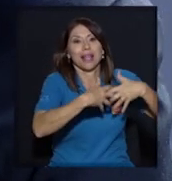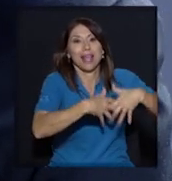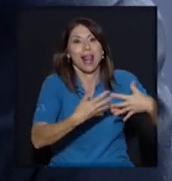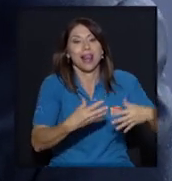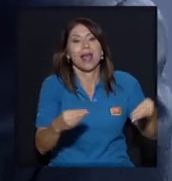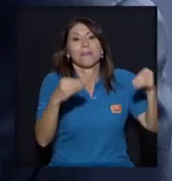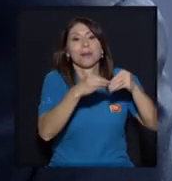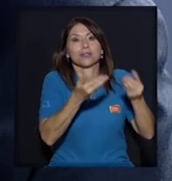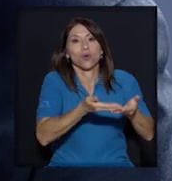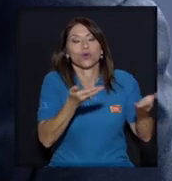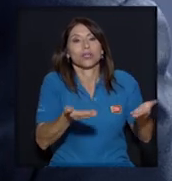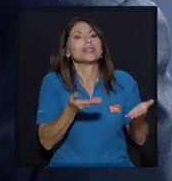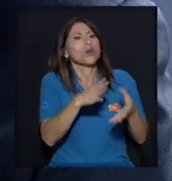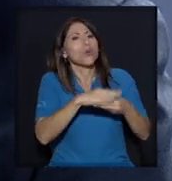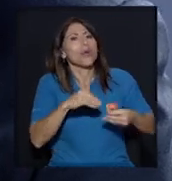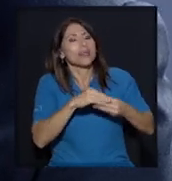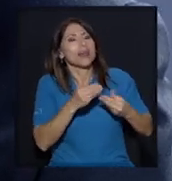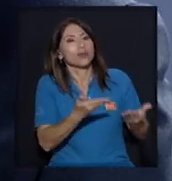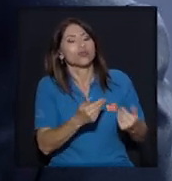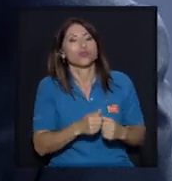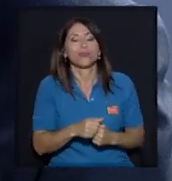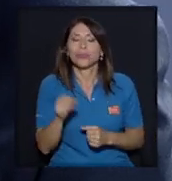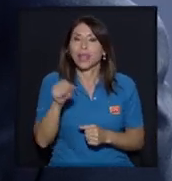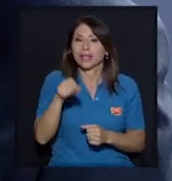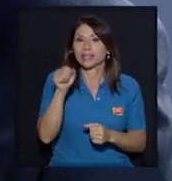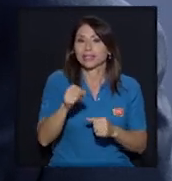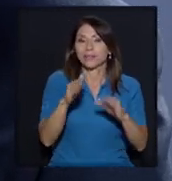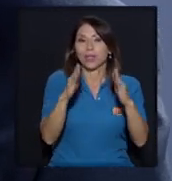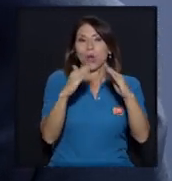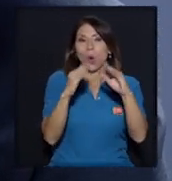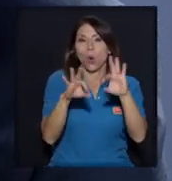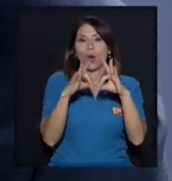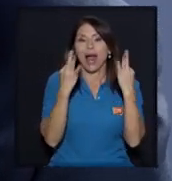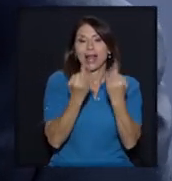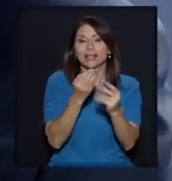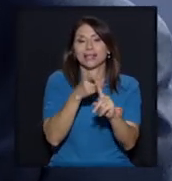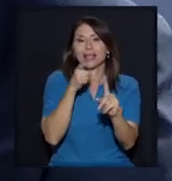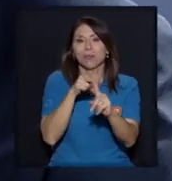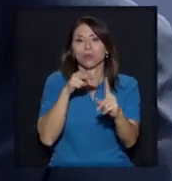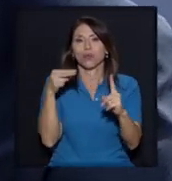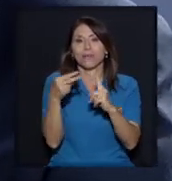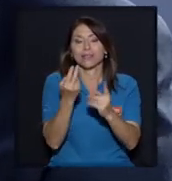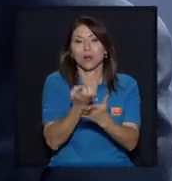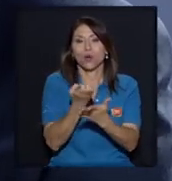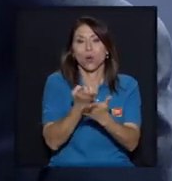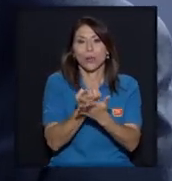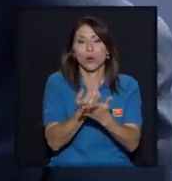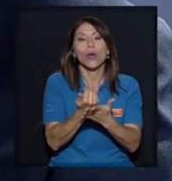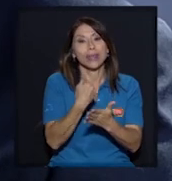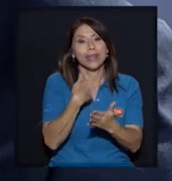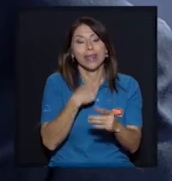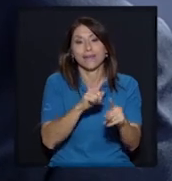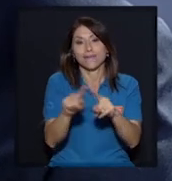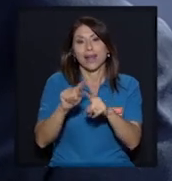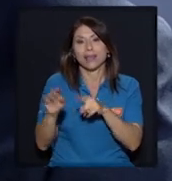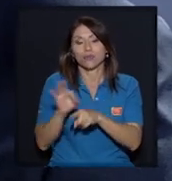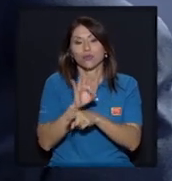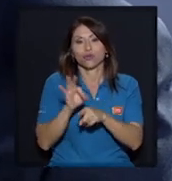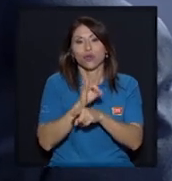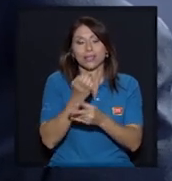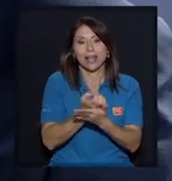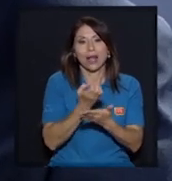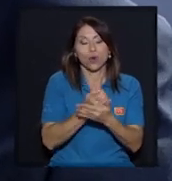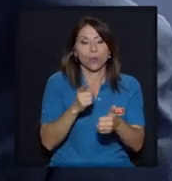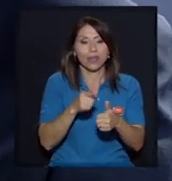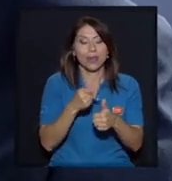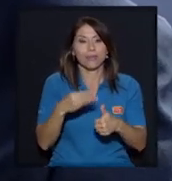riquezas. Vamos a ver, los hogares desde el punto de vista económico tienen varias funciones en la economía, ¿verdad? Proveer mano de obra,